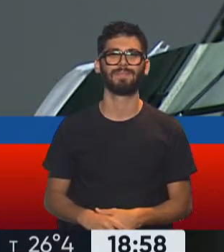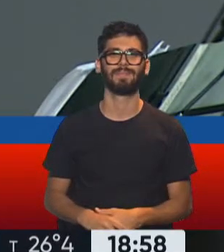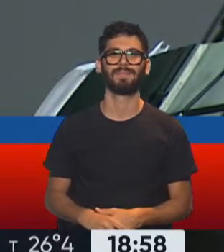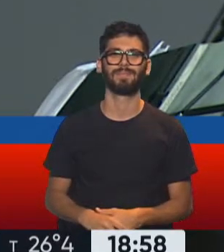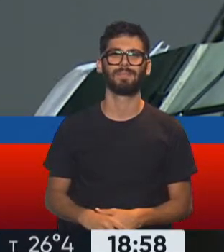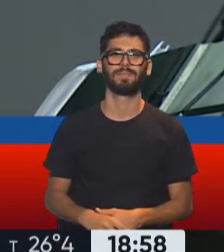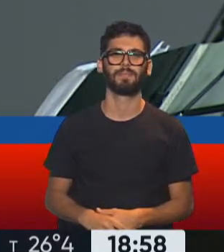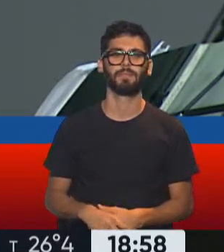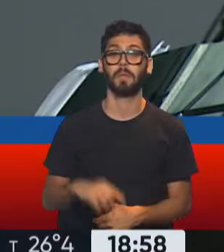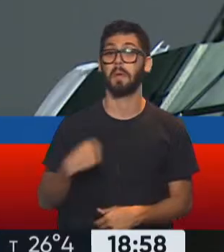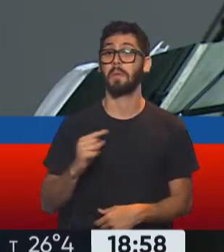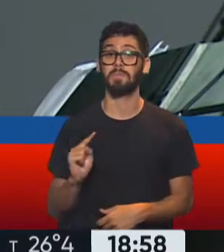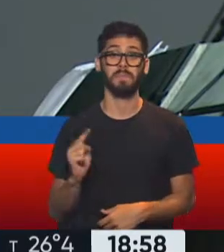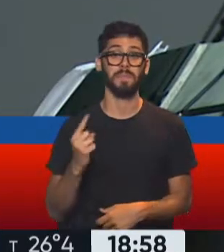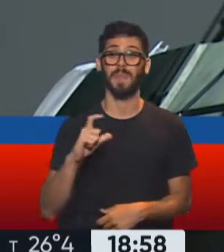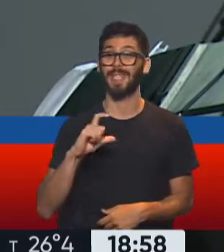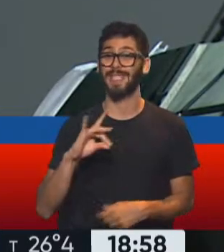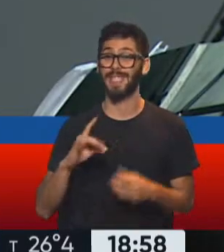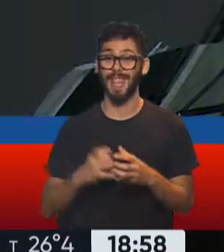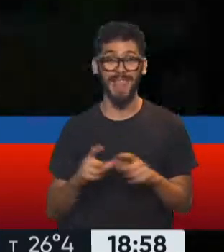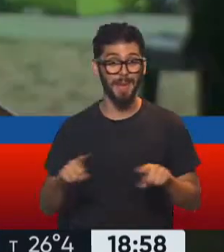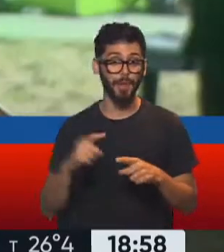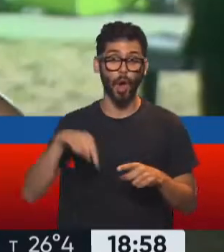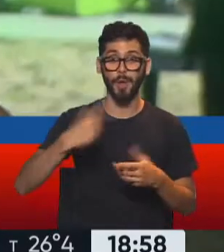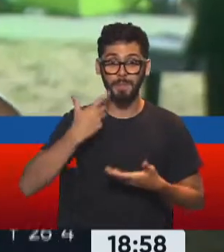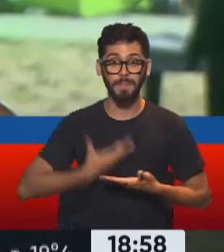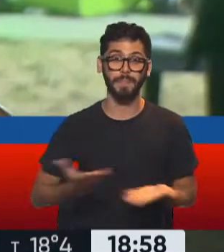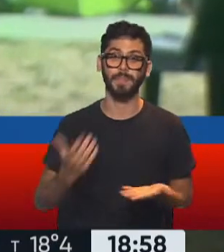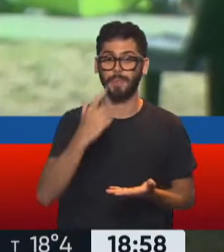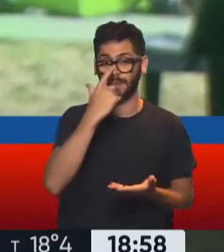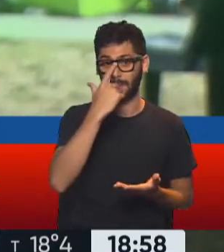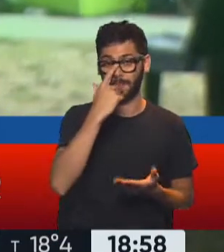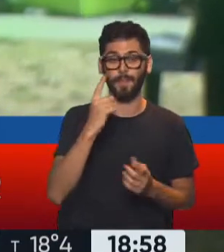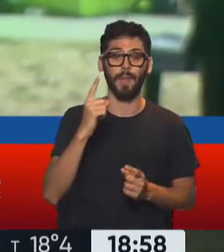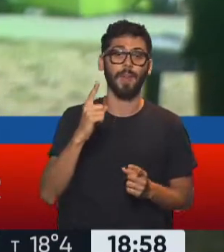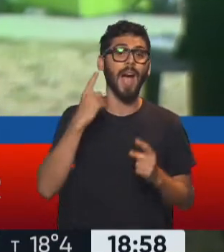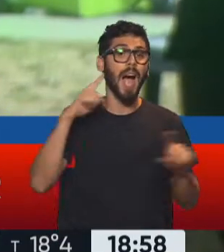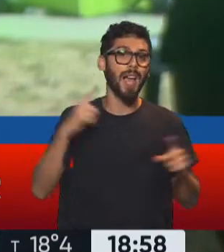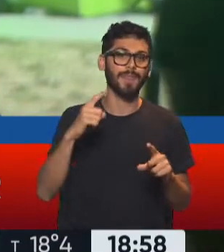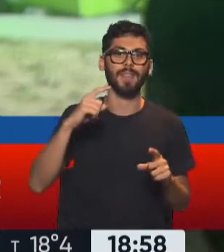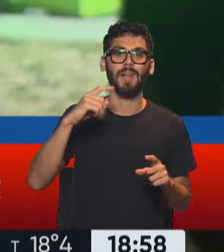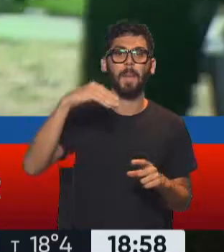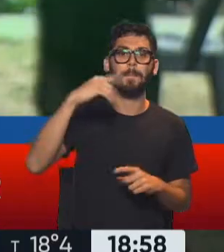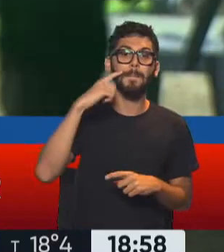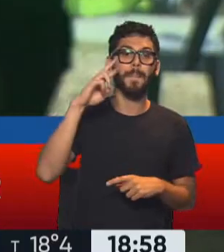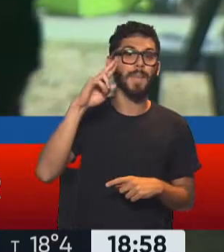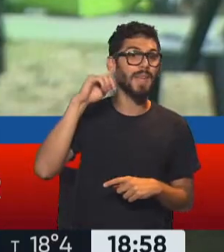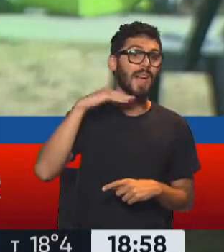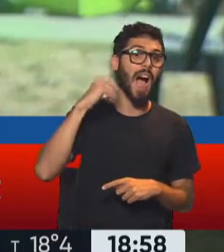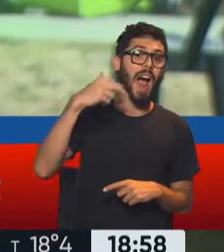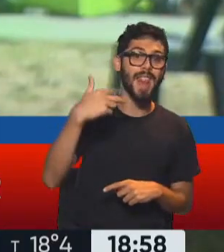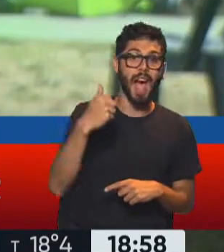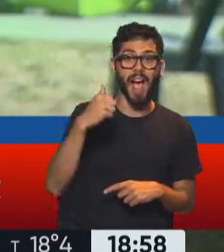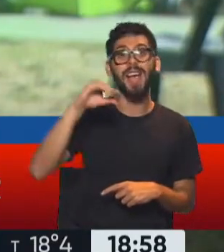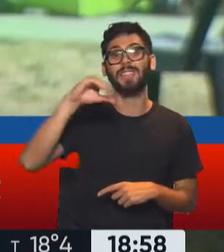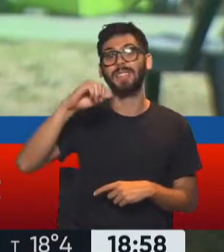Estoy con mi primer disco de chamamé. Hoy es lo que estamos presentando acá, un adelanto de las primeras canciones de Mirjana Chamamé. Y bueno, después